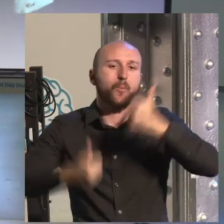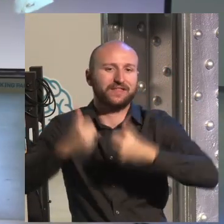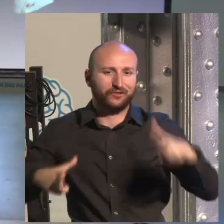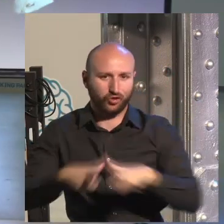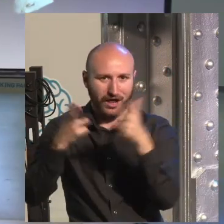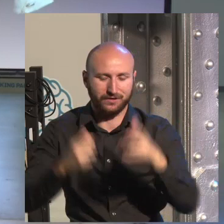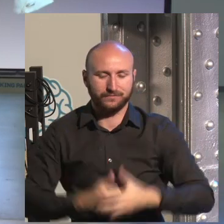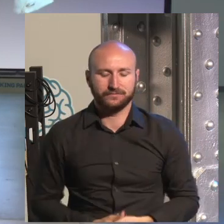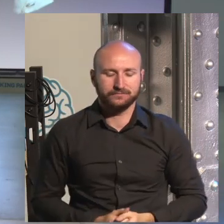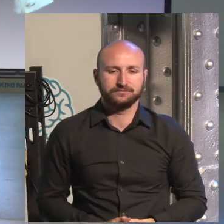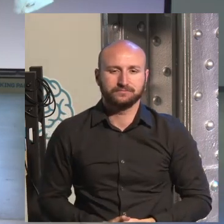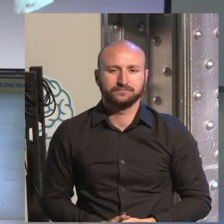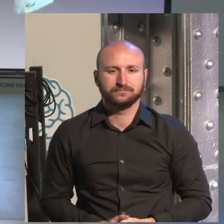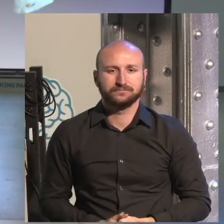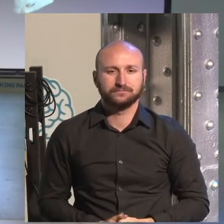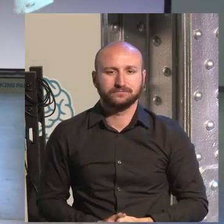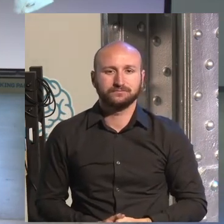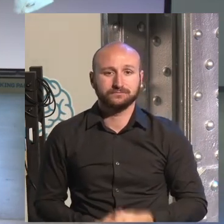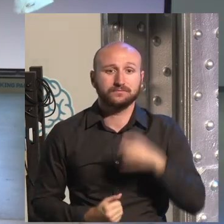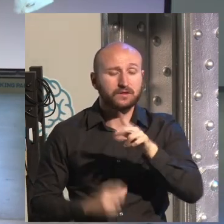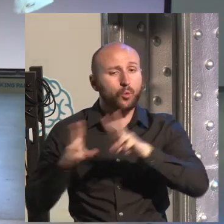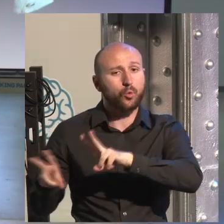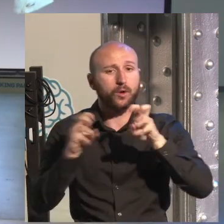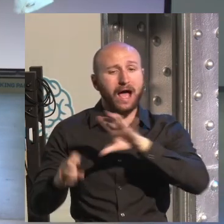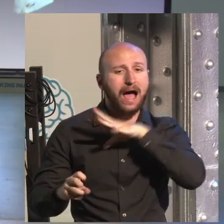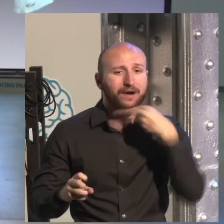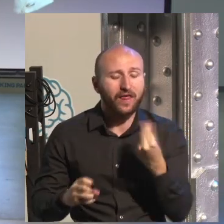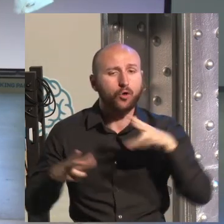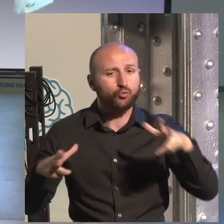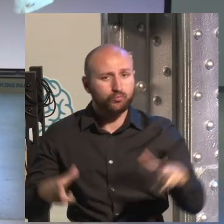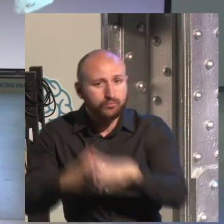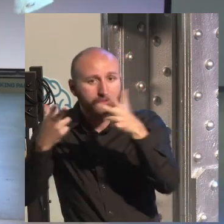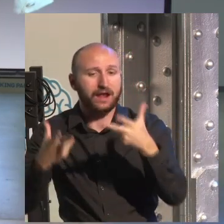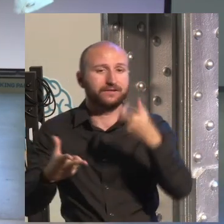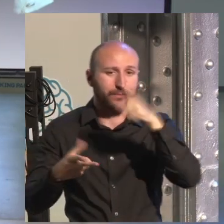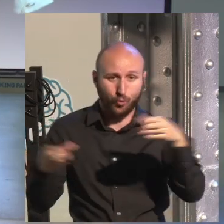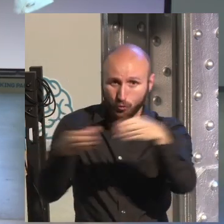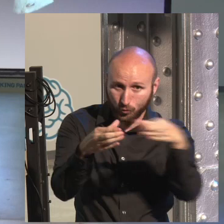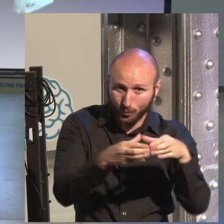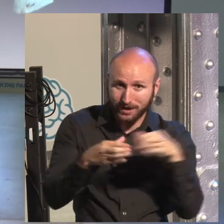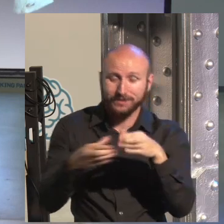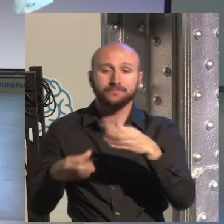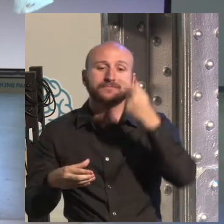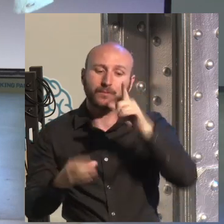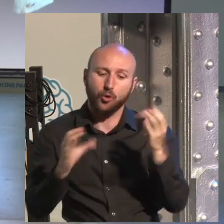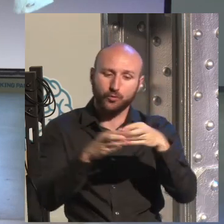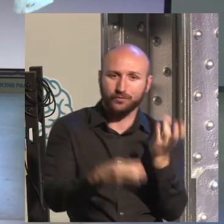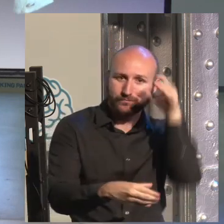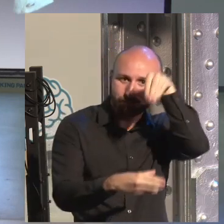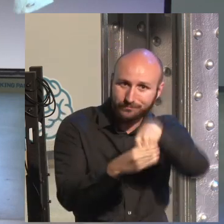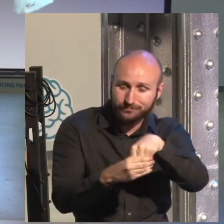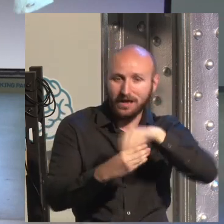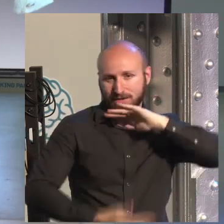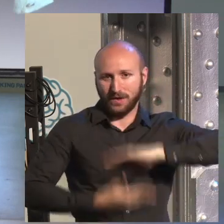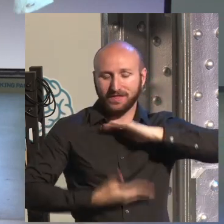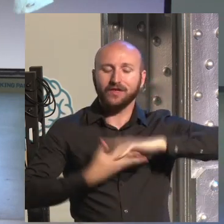Y esas nuevas habilidades, las habilidades sociales, capacidades grupales, y luego dentro del grupo, capacidades